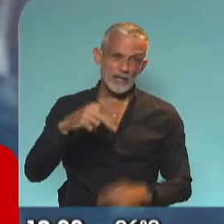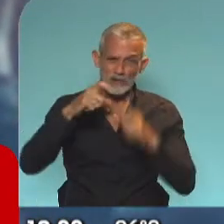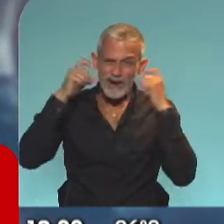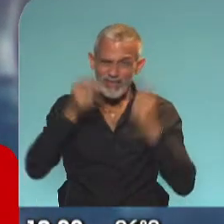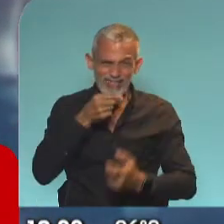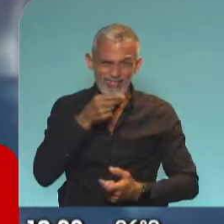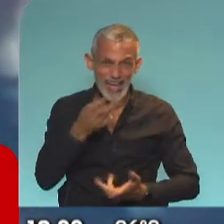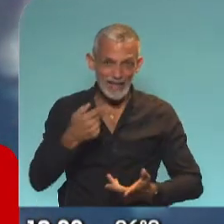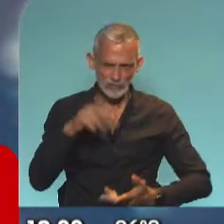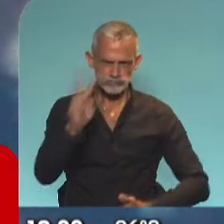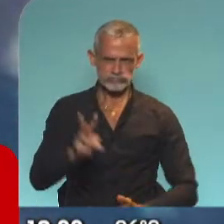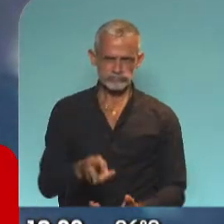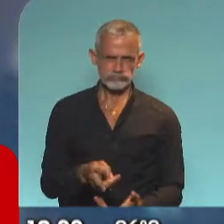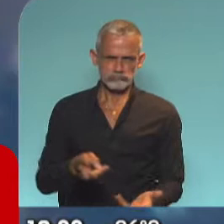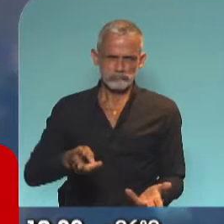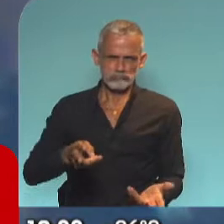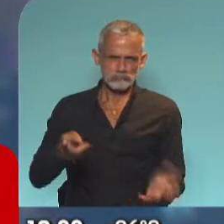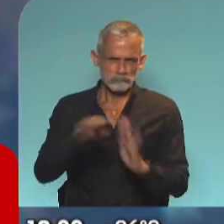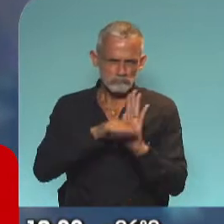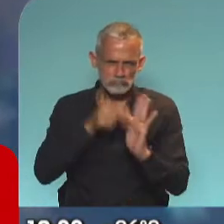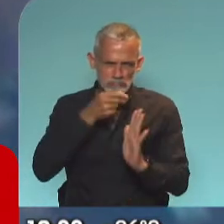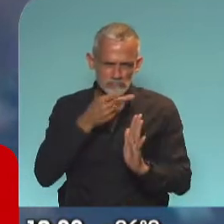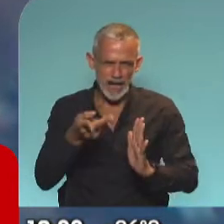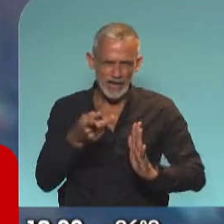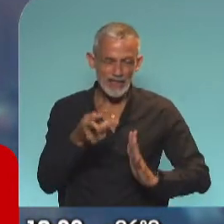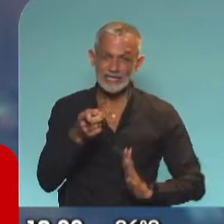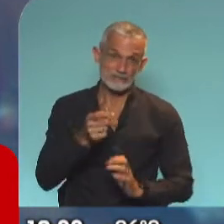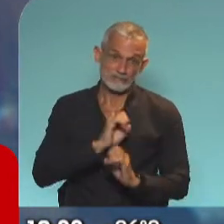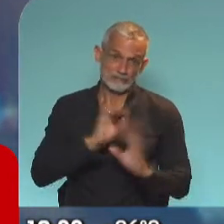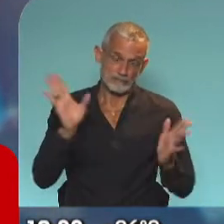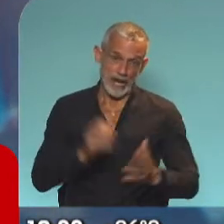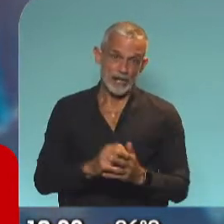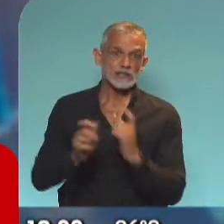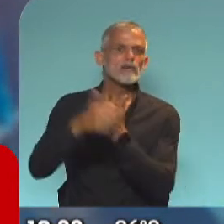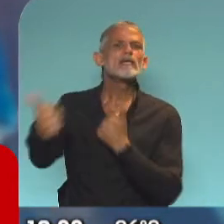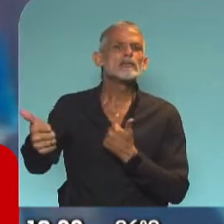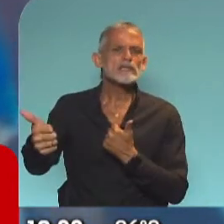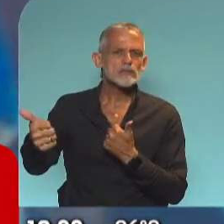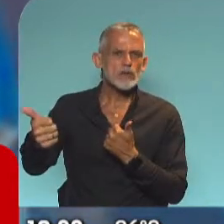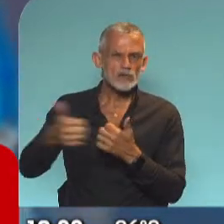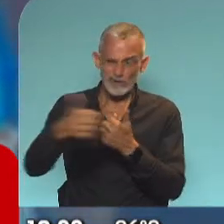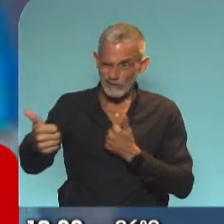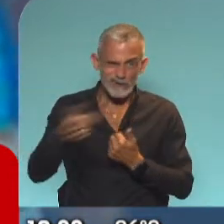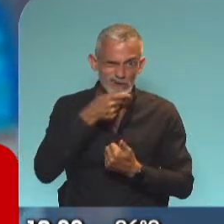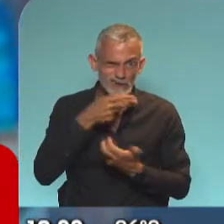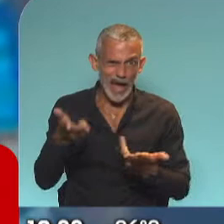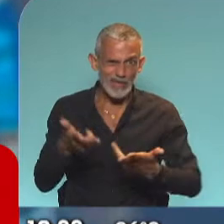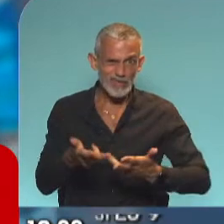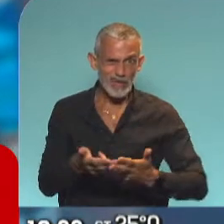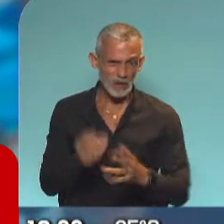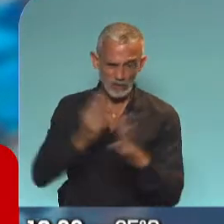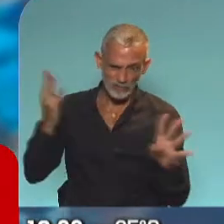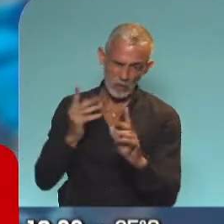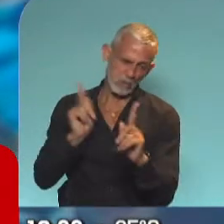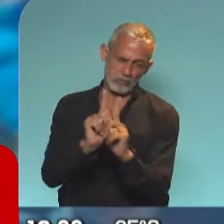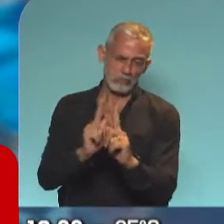directamente sin barbijo, por ejemplo, sin mantener los protocolos. ¿Y el distanciamiento? Ni se respeta. El distanciamiento.